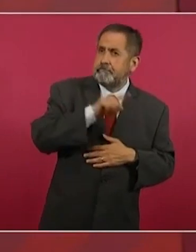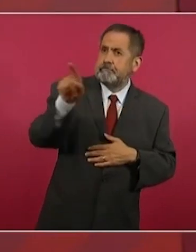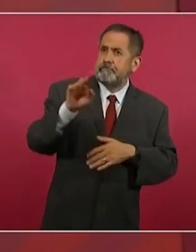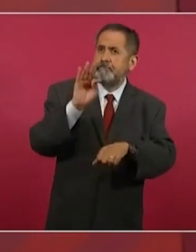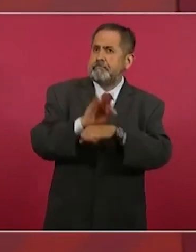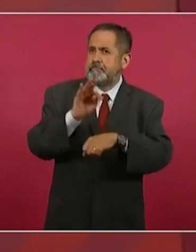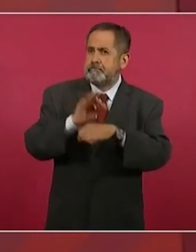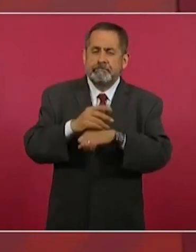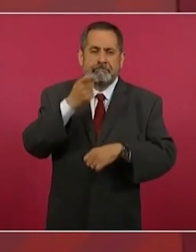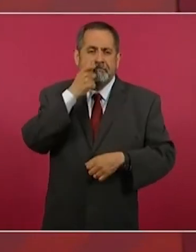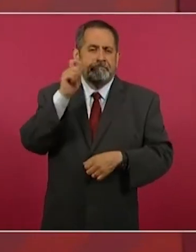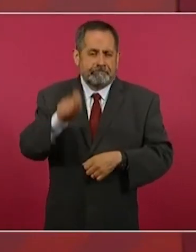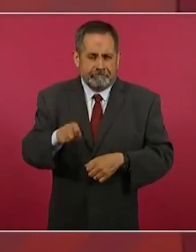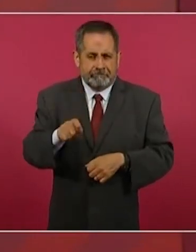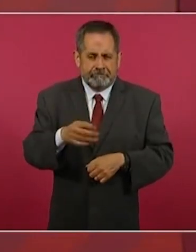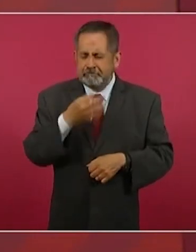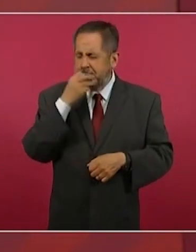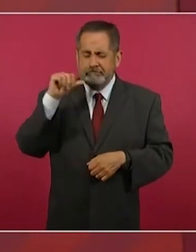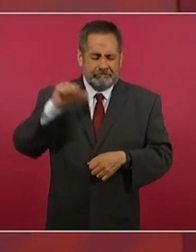defensa en ucrania